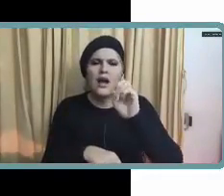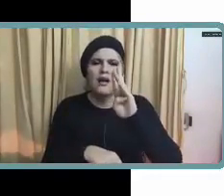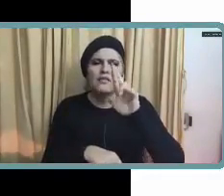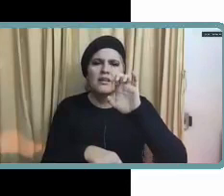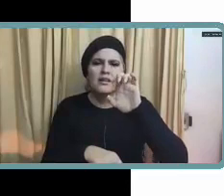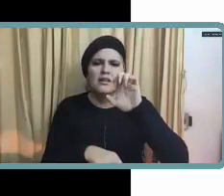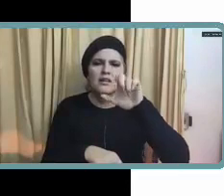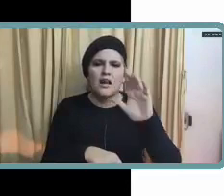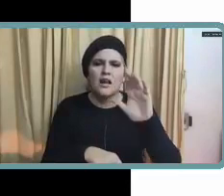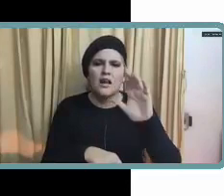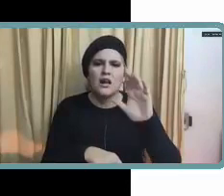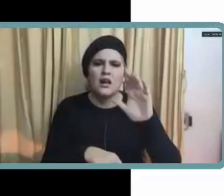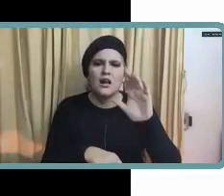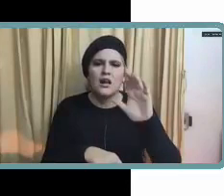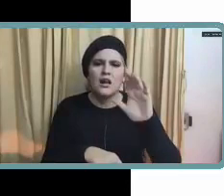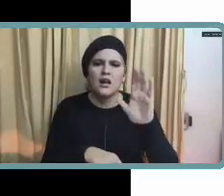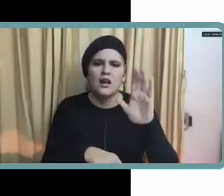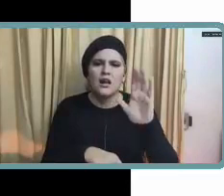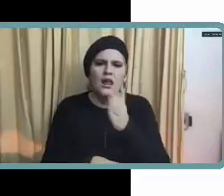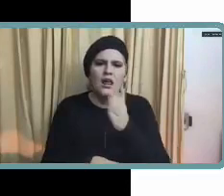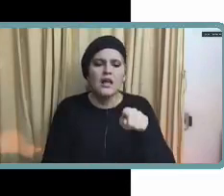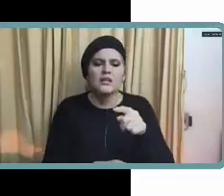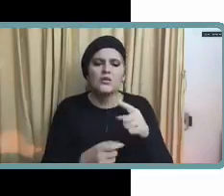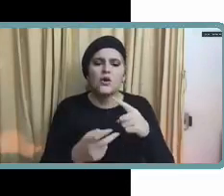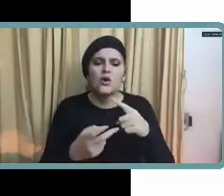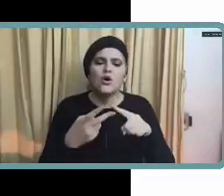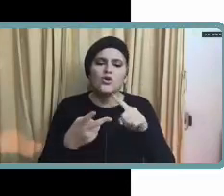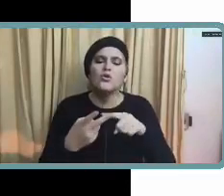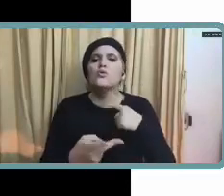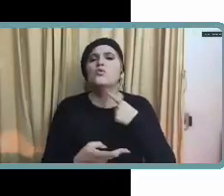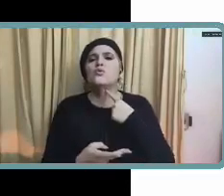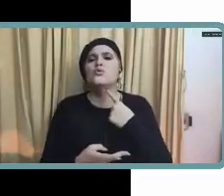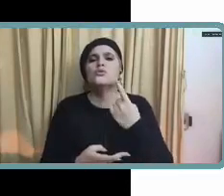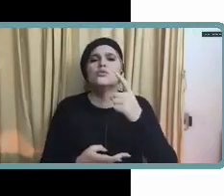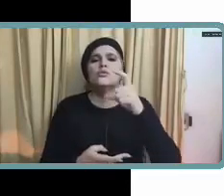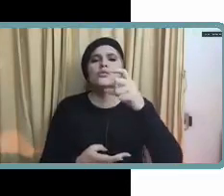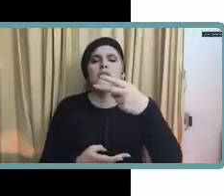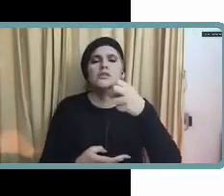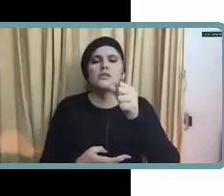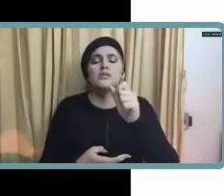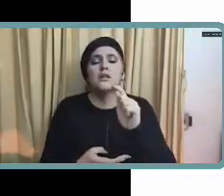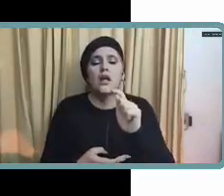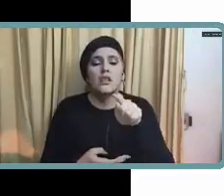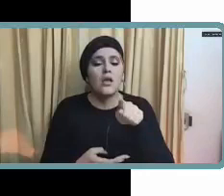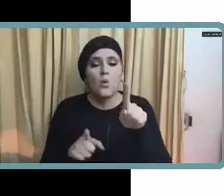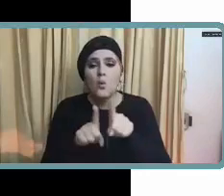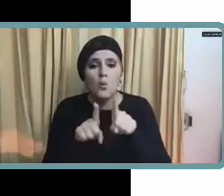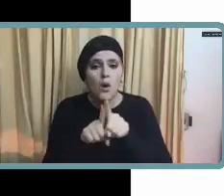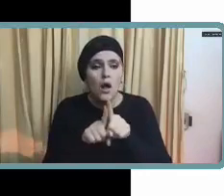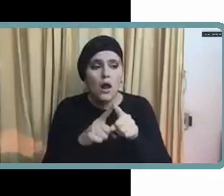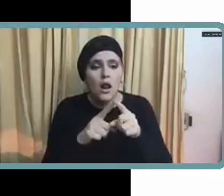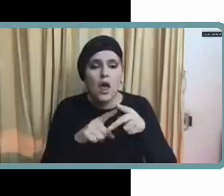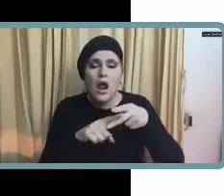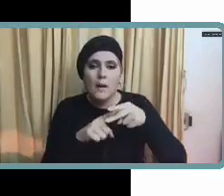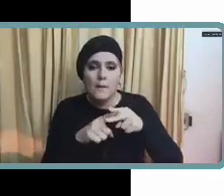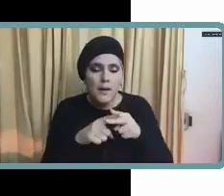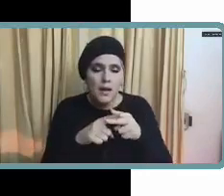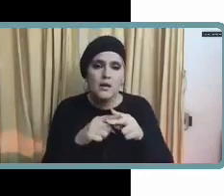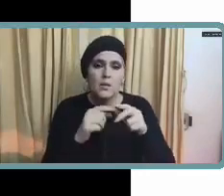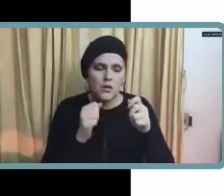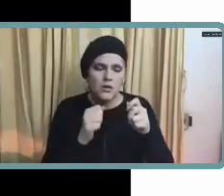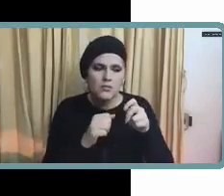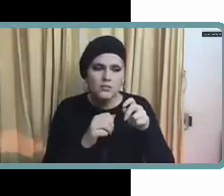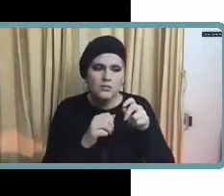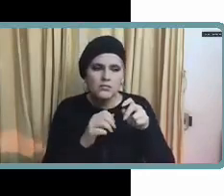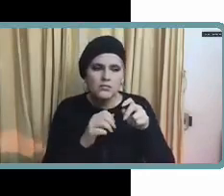es el QChat, que también es una herramienta de screening que es muy buena también y que es mucho más, no de sí